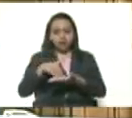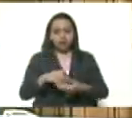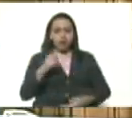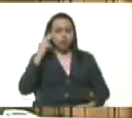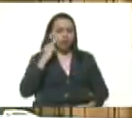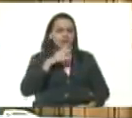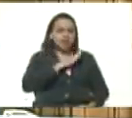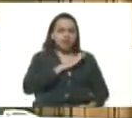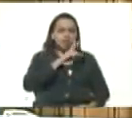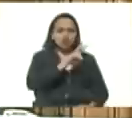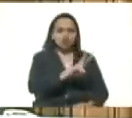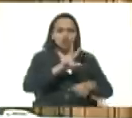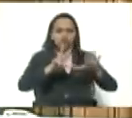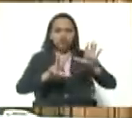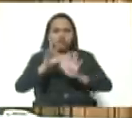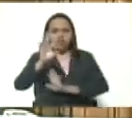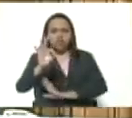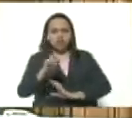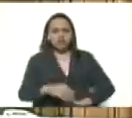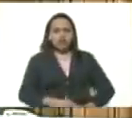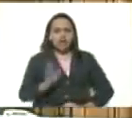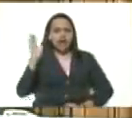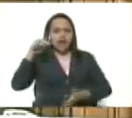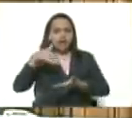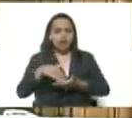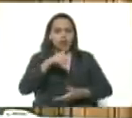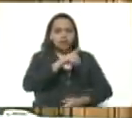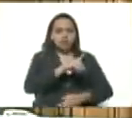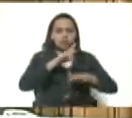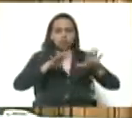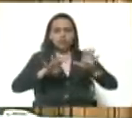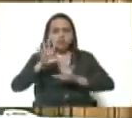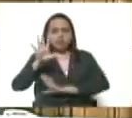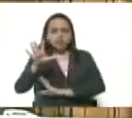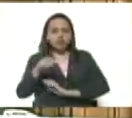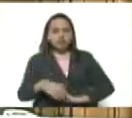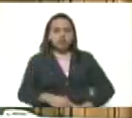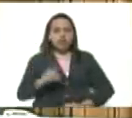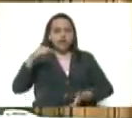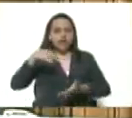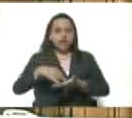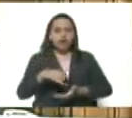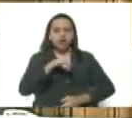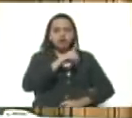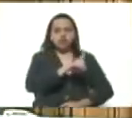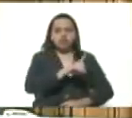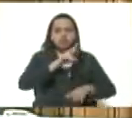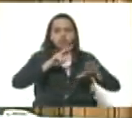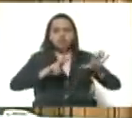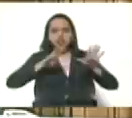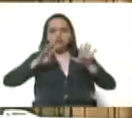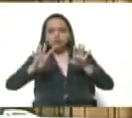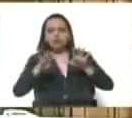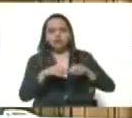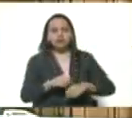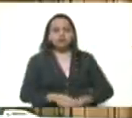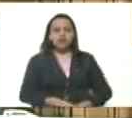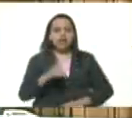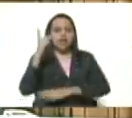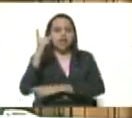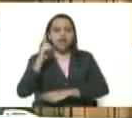tiene 283 casos, Aragua 195, Jarabobo 179,